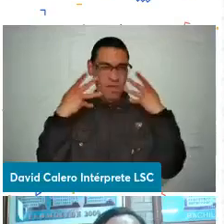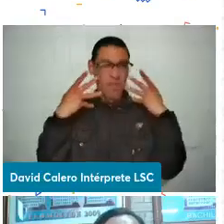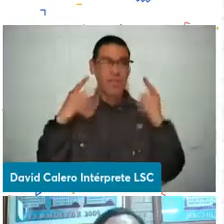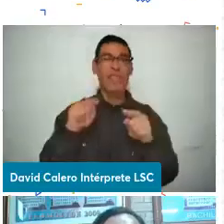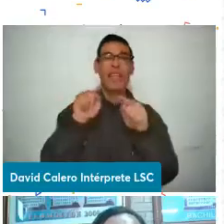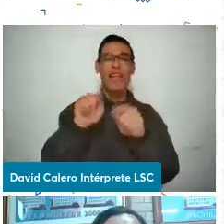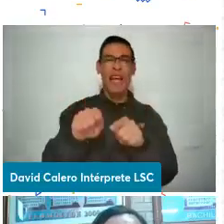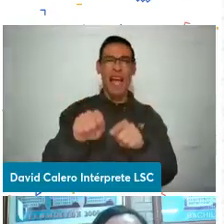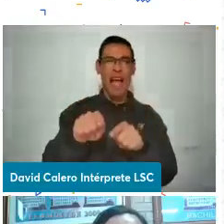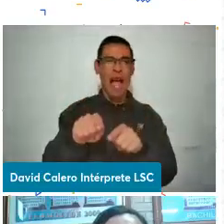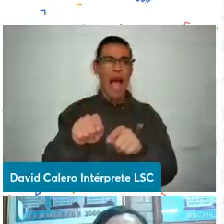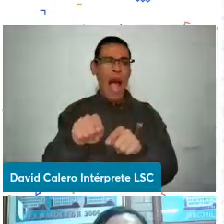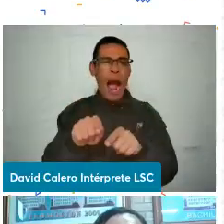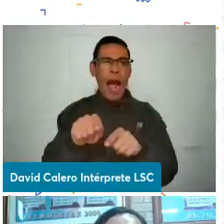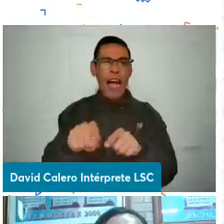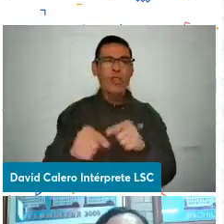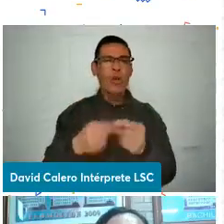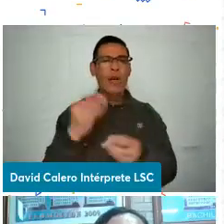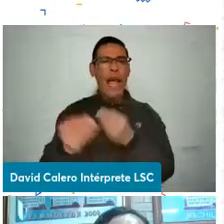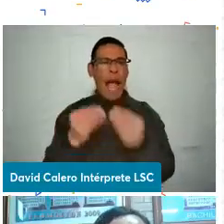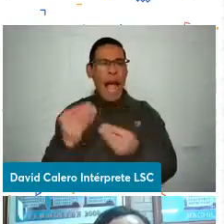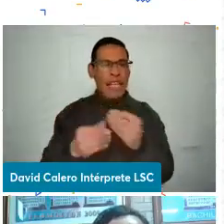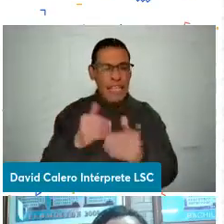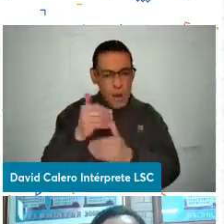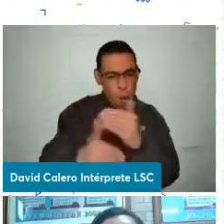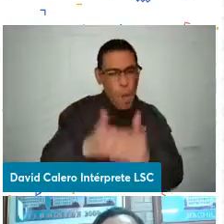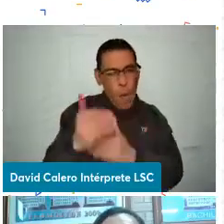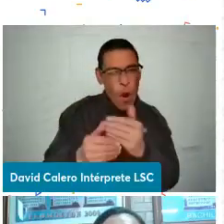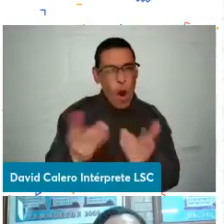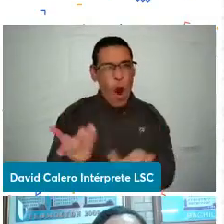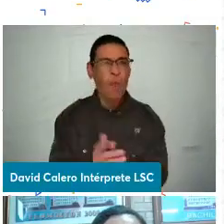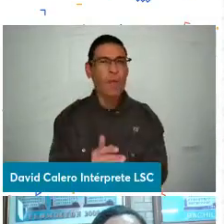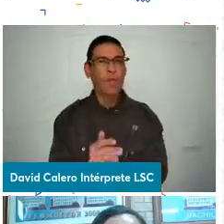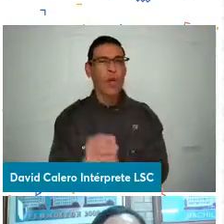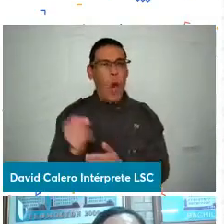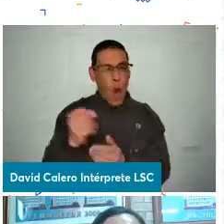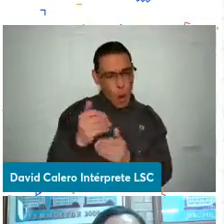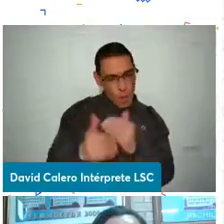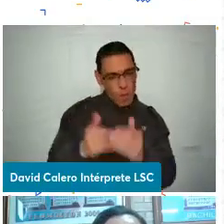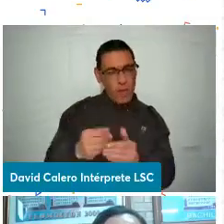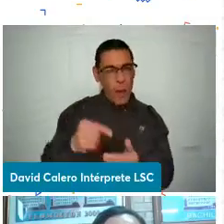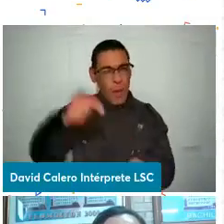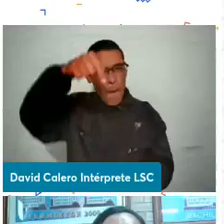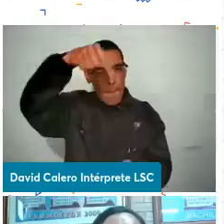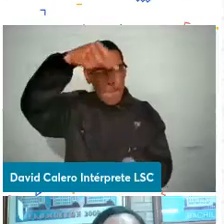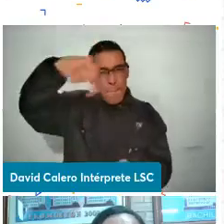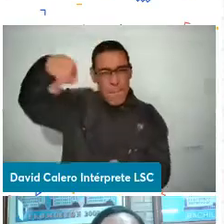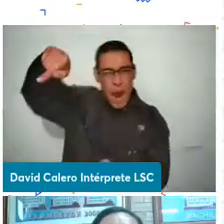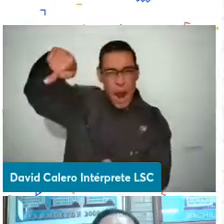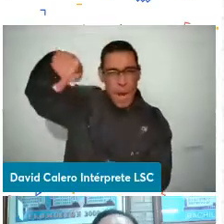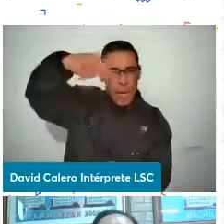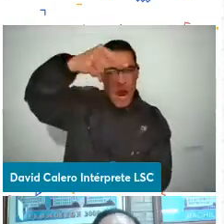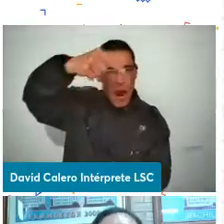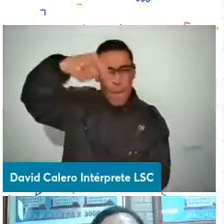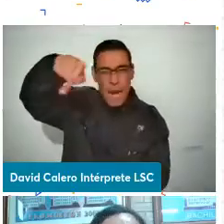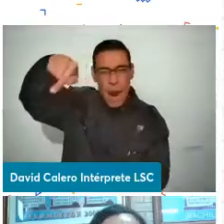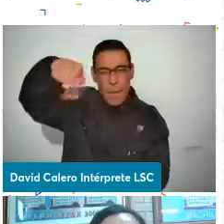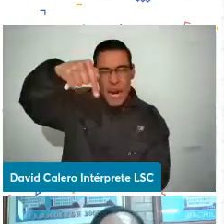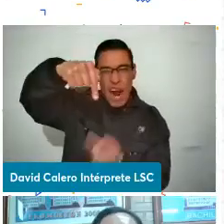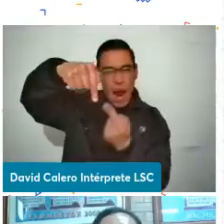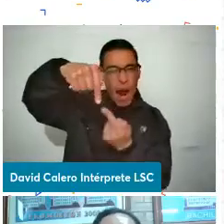implementar para que un péndulo se mueva, ¿sí? Entonces, digamos que la forma de evaluar es la